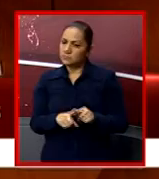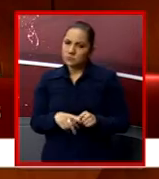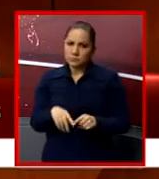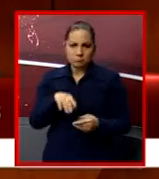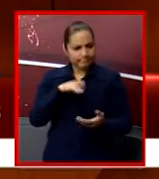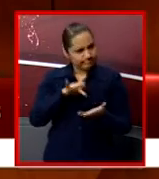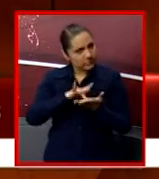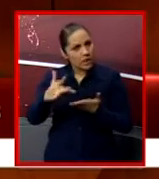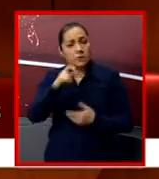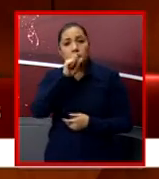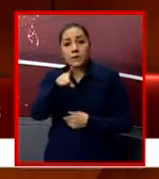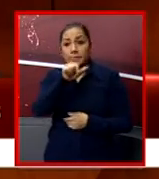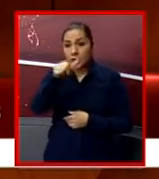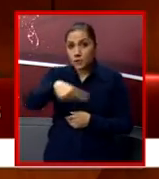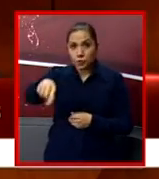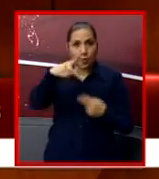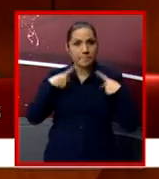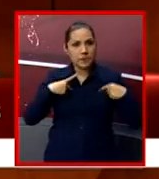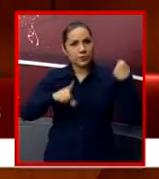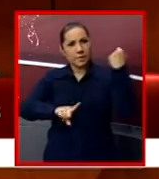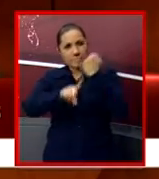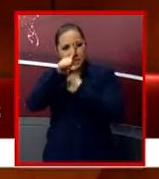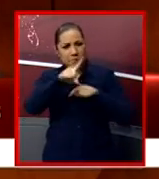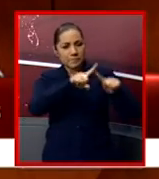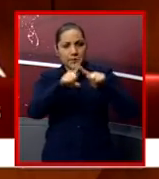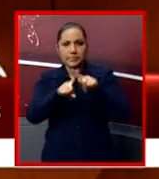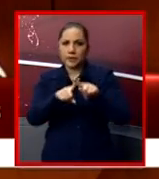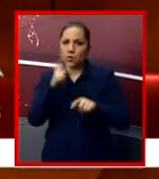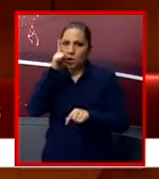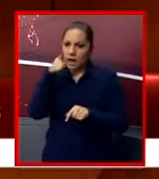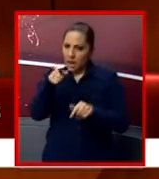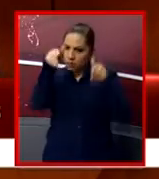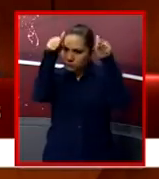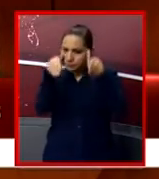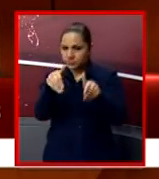afectados. Además, pidió consolidar la cultura de la prevención.